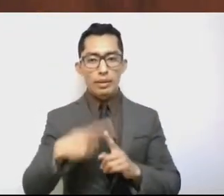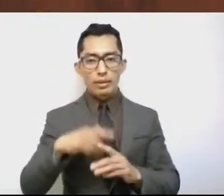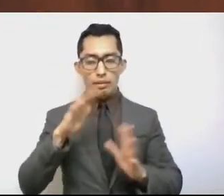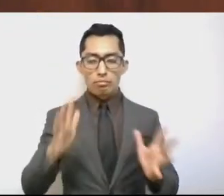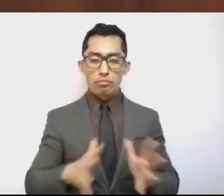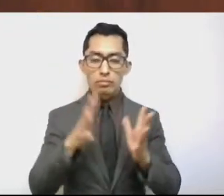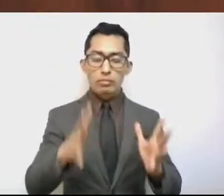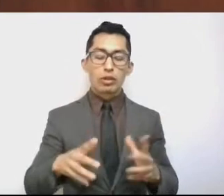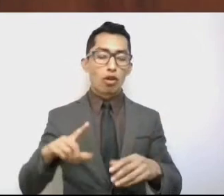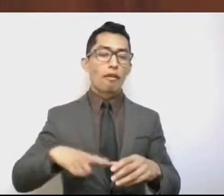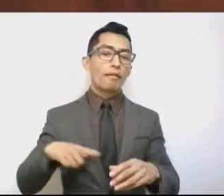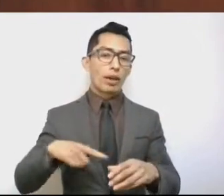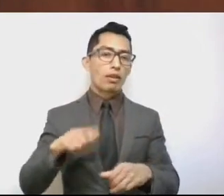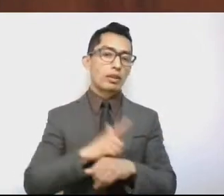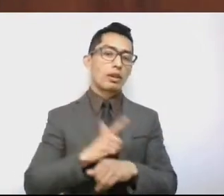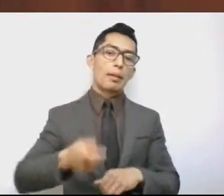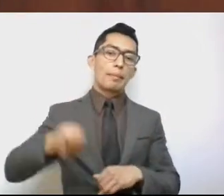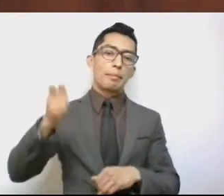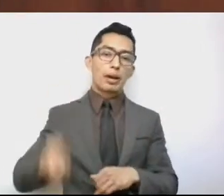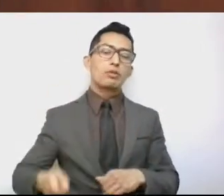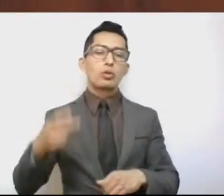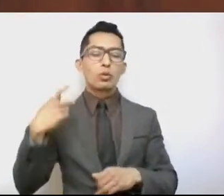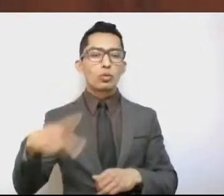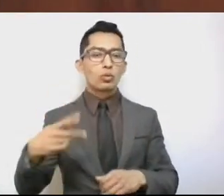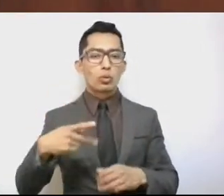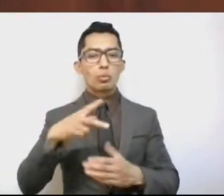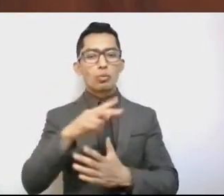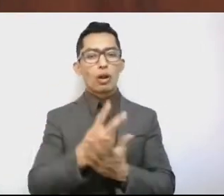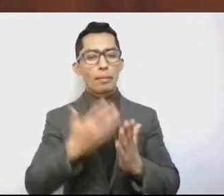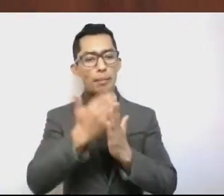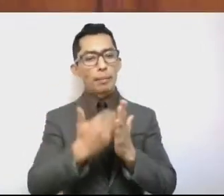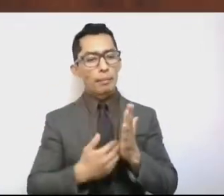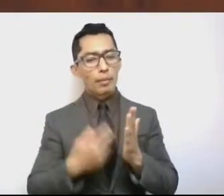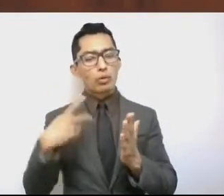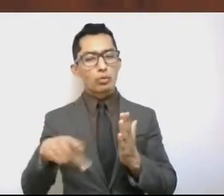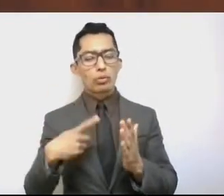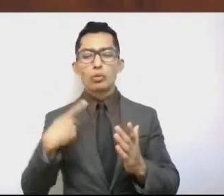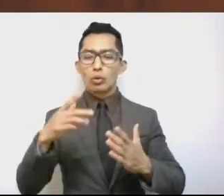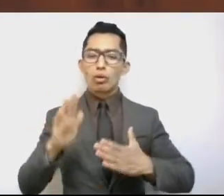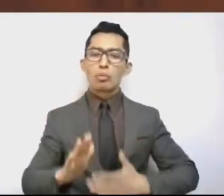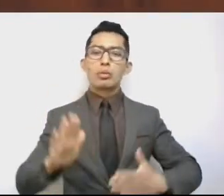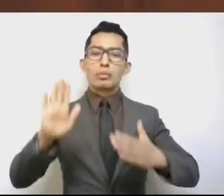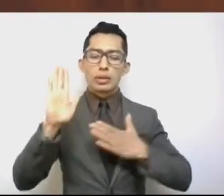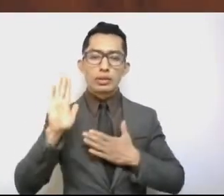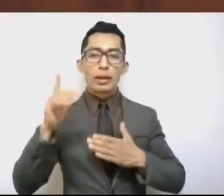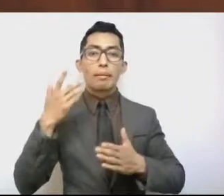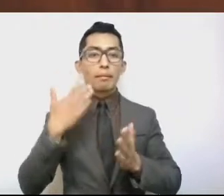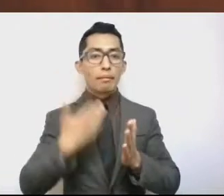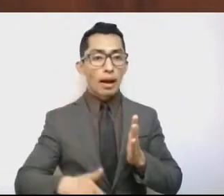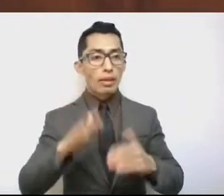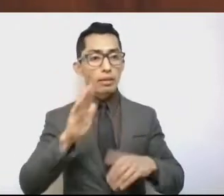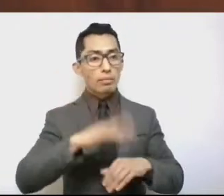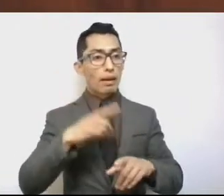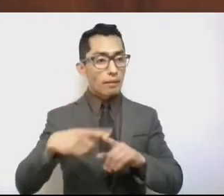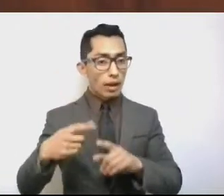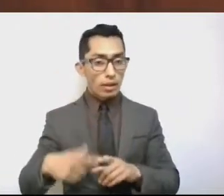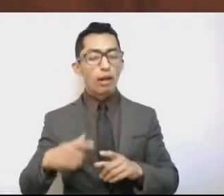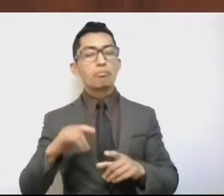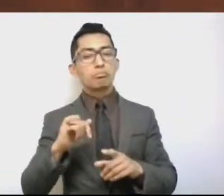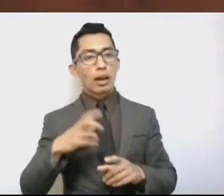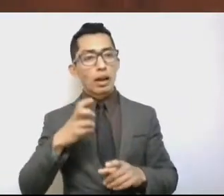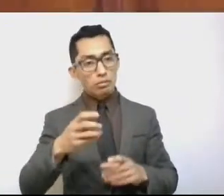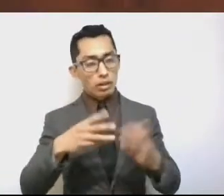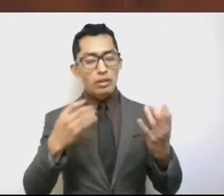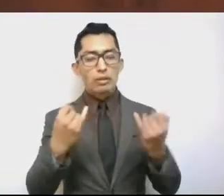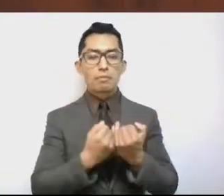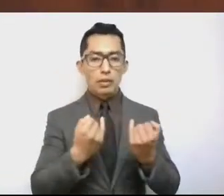Alfredo del Mazo, políticas que ponen de manifiesto su compromiso con quienes más lo requieren, así como la prestación